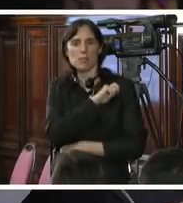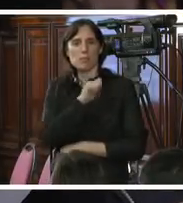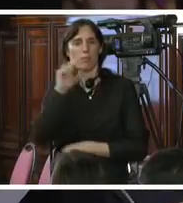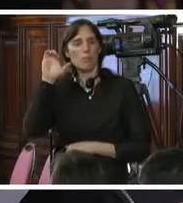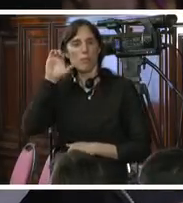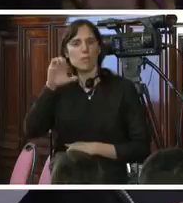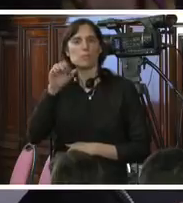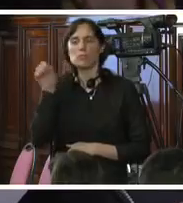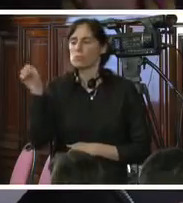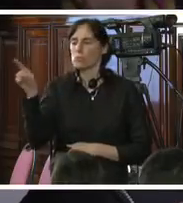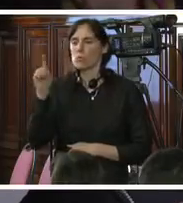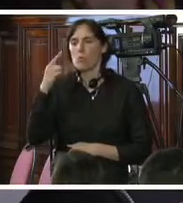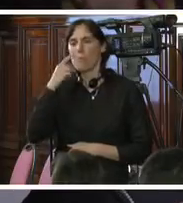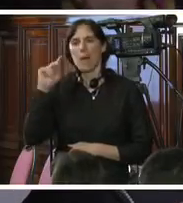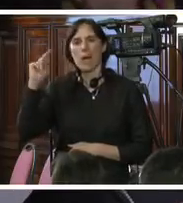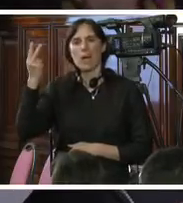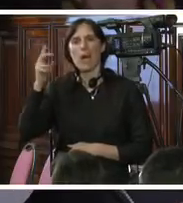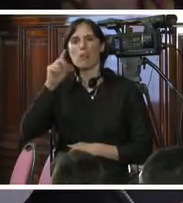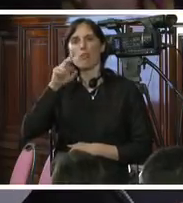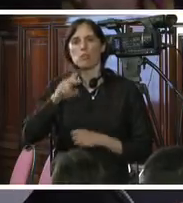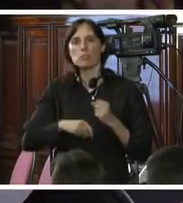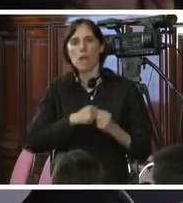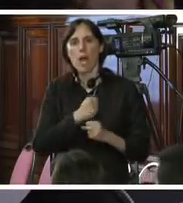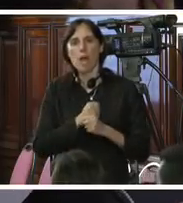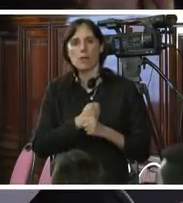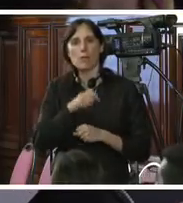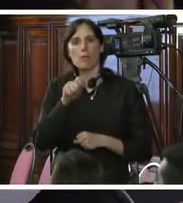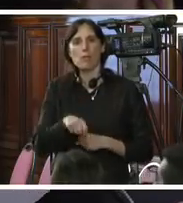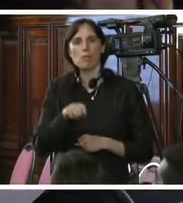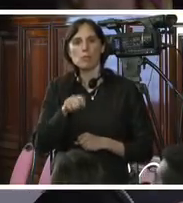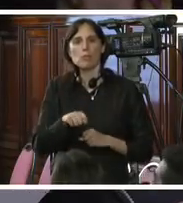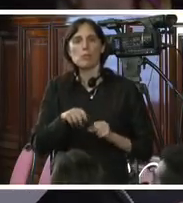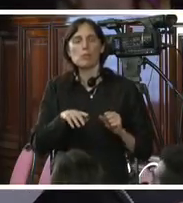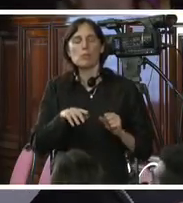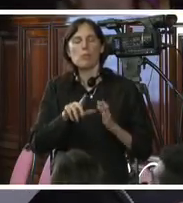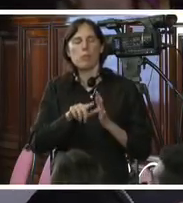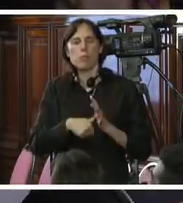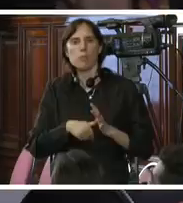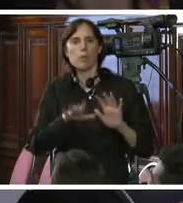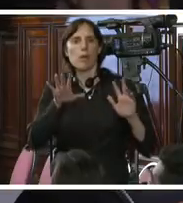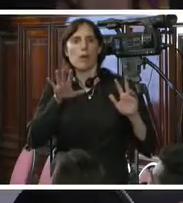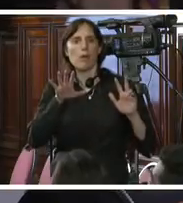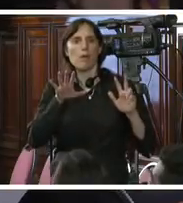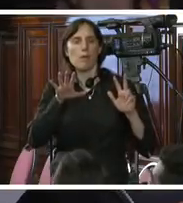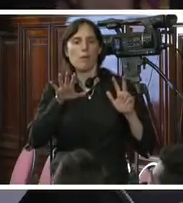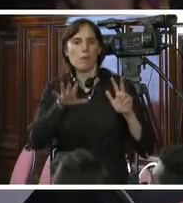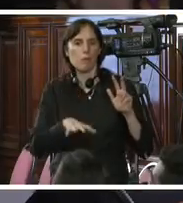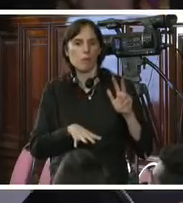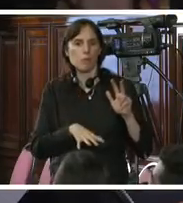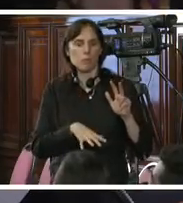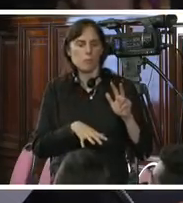años. La Procuraduría General del Estado tardó 8 meses en intervenir, cuando su embarazo ya se encontraba muy